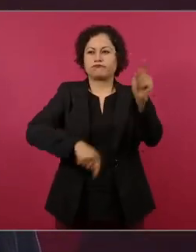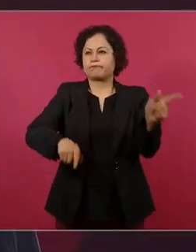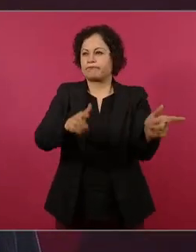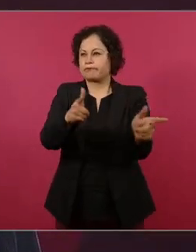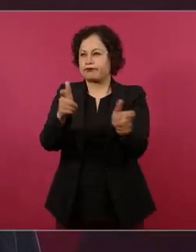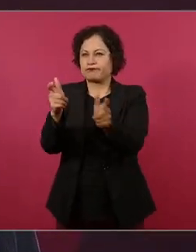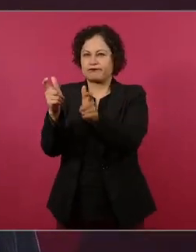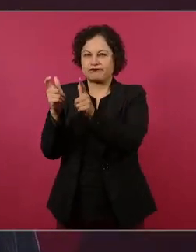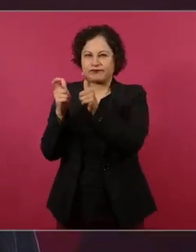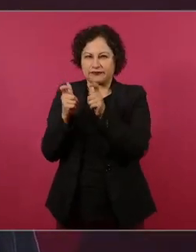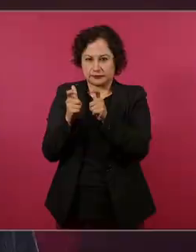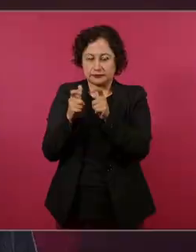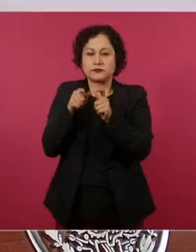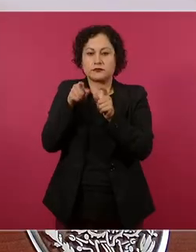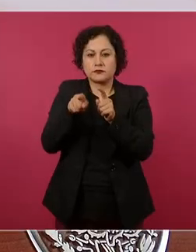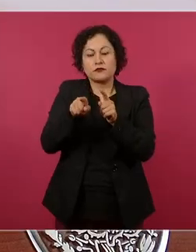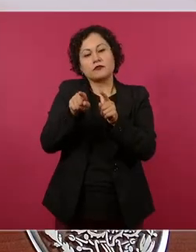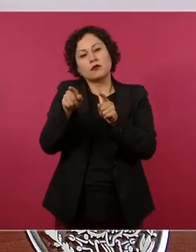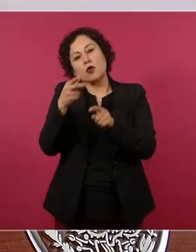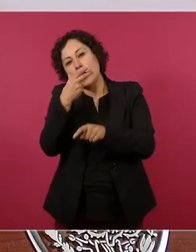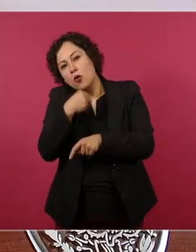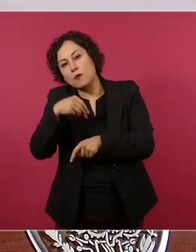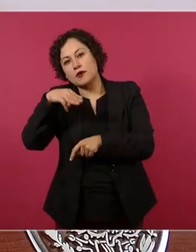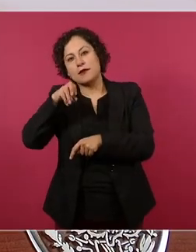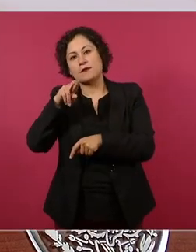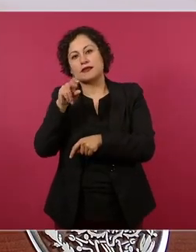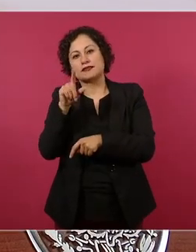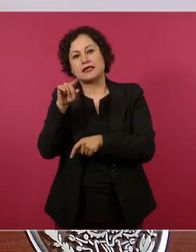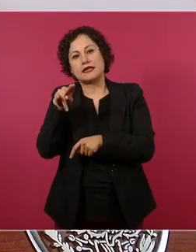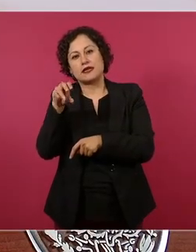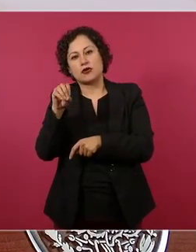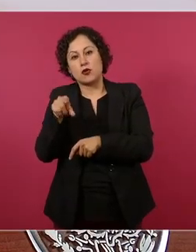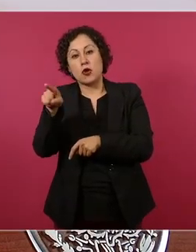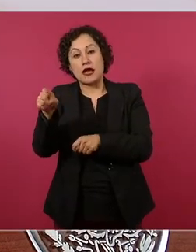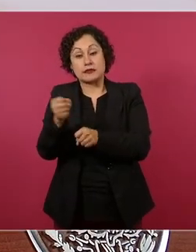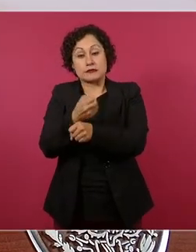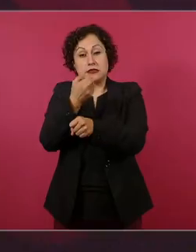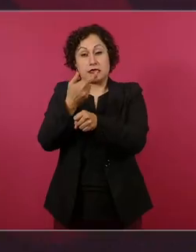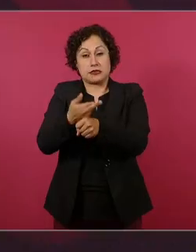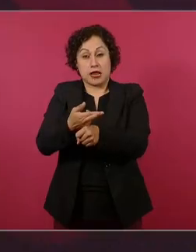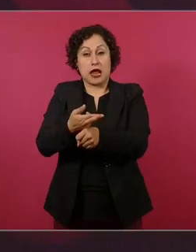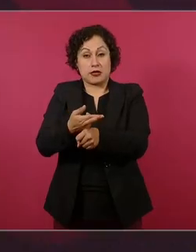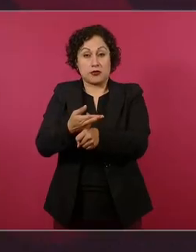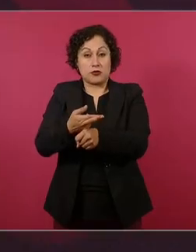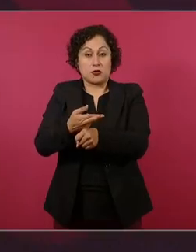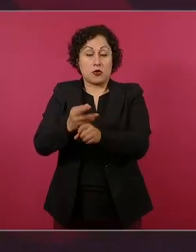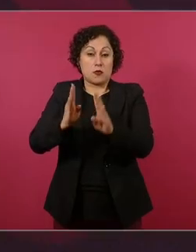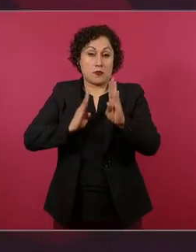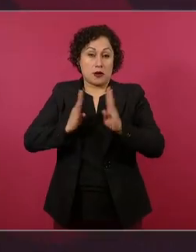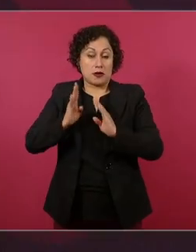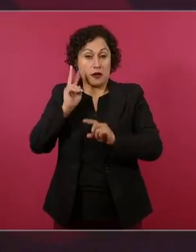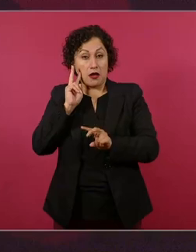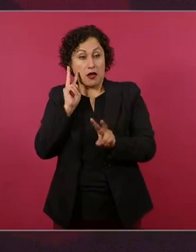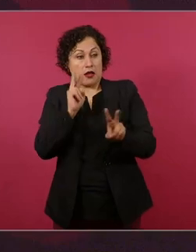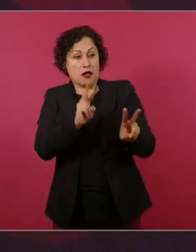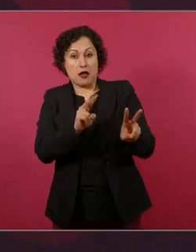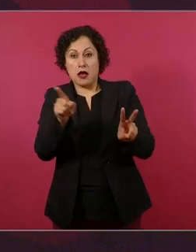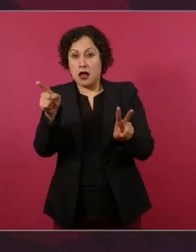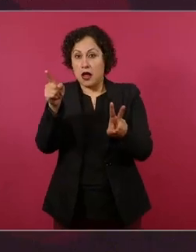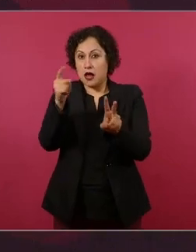hablando Marcelino García Barragán, secretario de la Defensa, de que la responsabilidad en